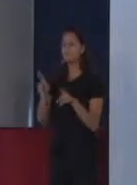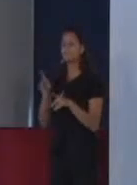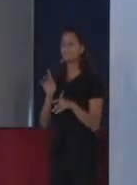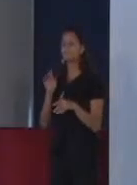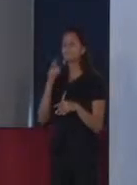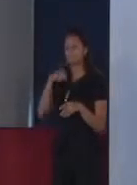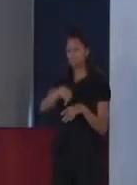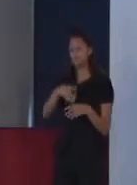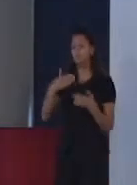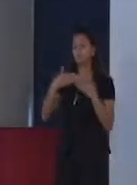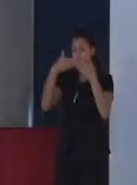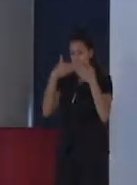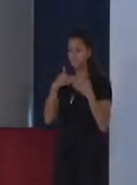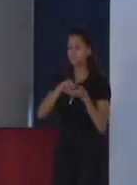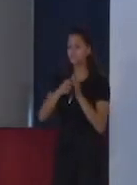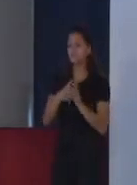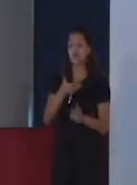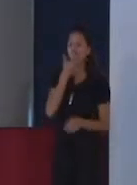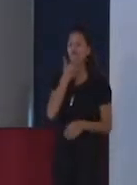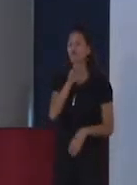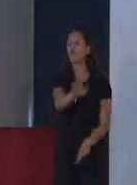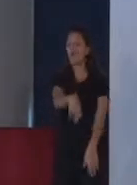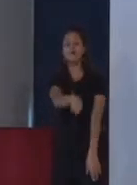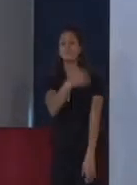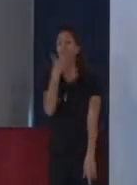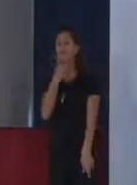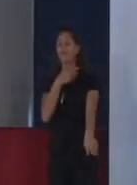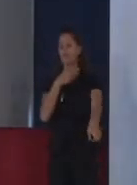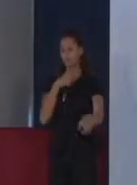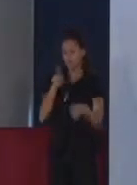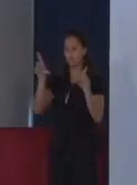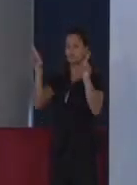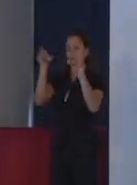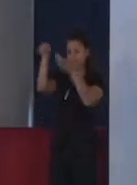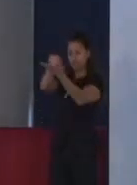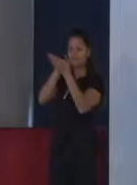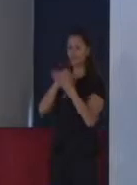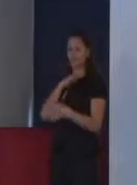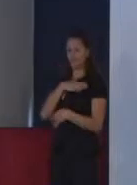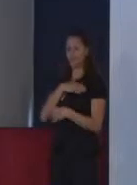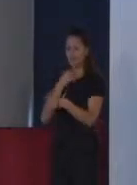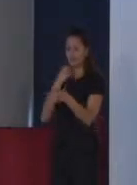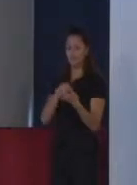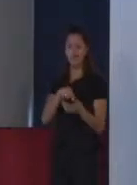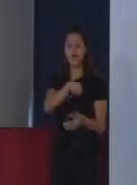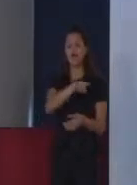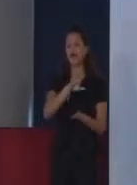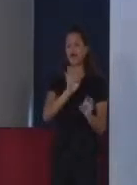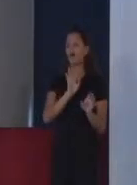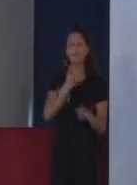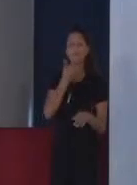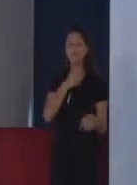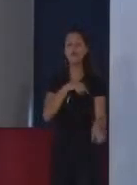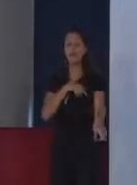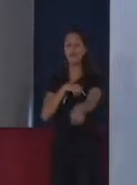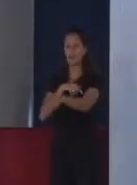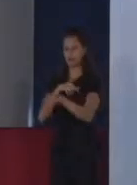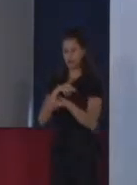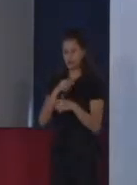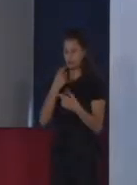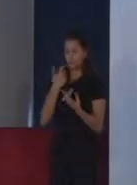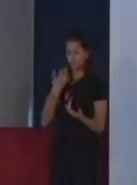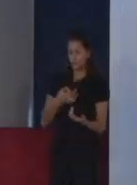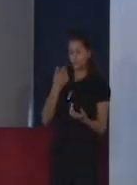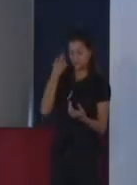loquitos y los bobitos del pueblo. Todas esas novelas que generaron una cantidad de imaginarios en nuestra historia han perpetuado